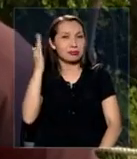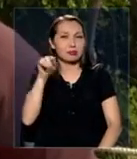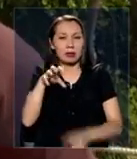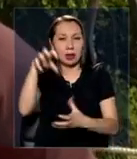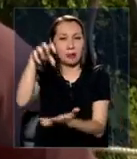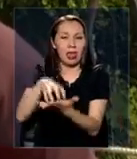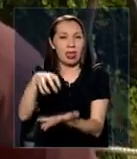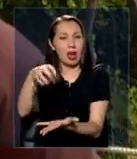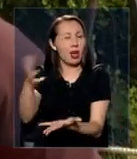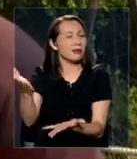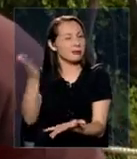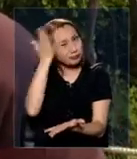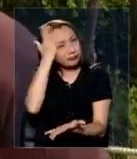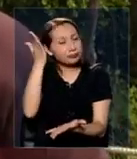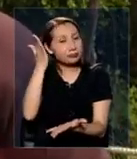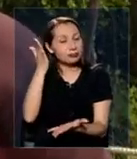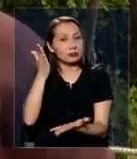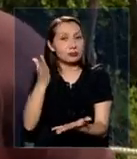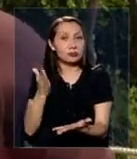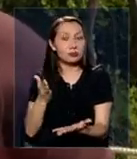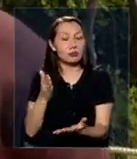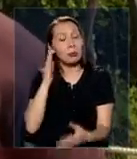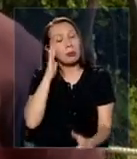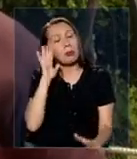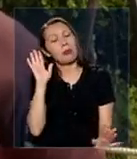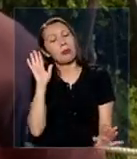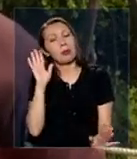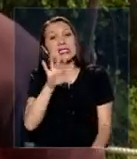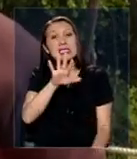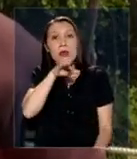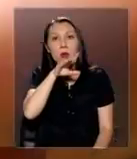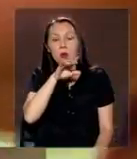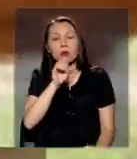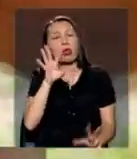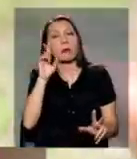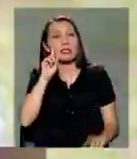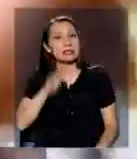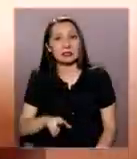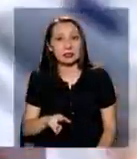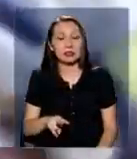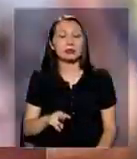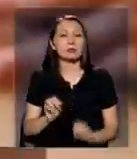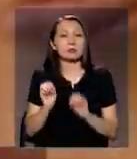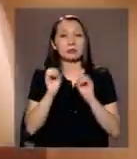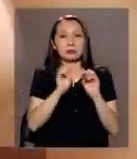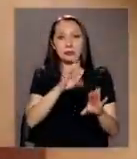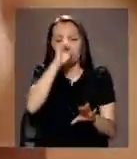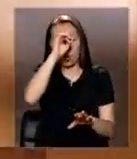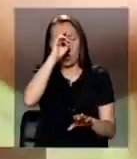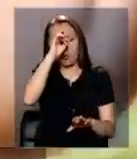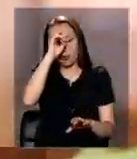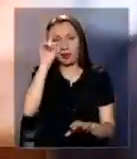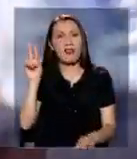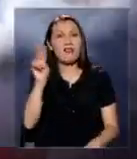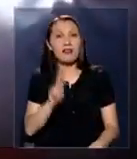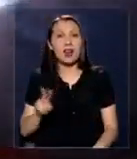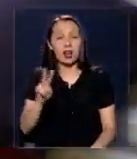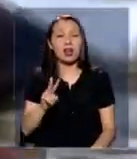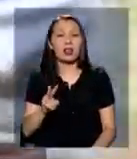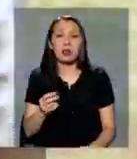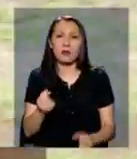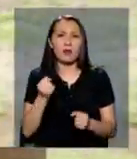una piedra. Y no tuvo inconsciente 5 minutos. Bruce fue derivado al hospital base de Valdivia, producto